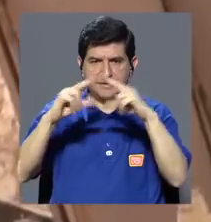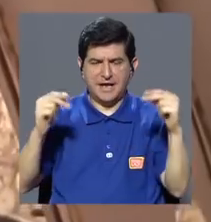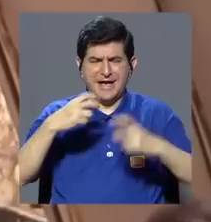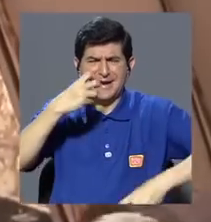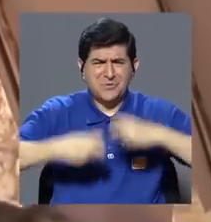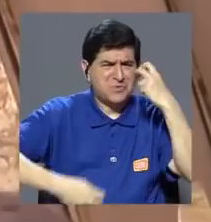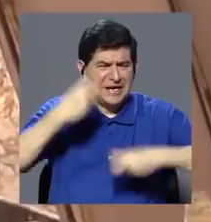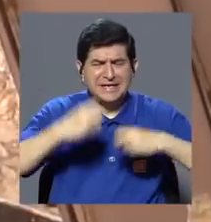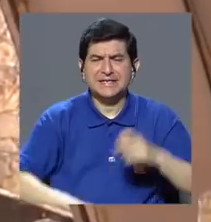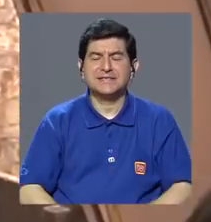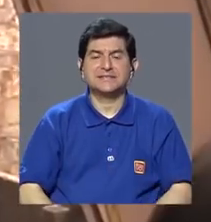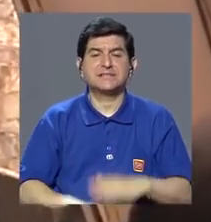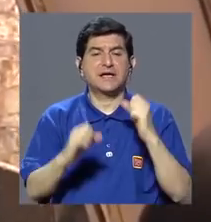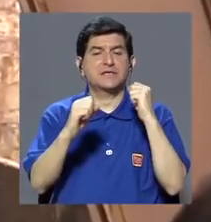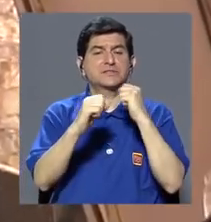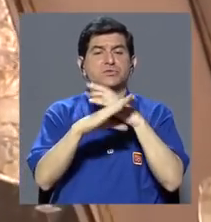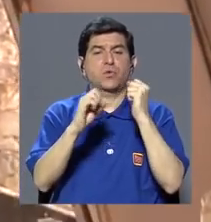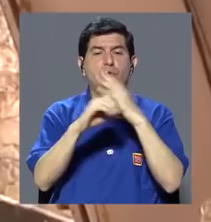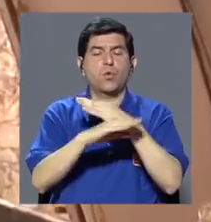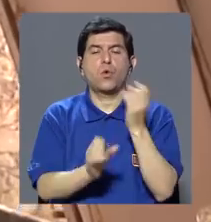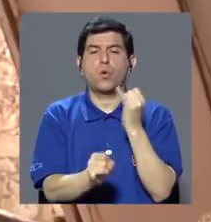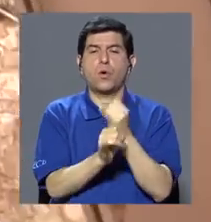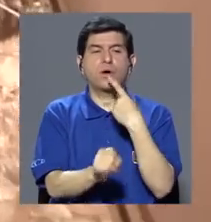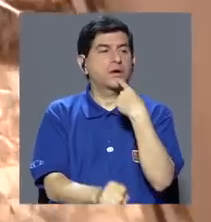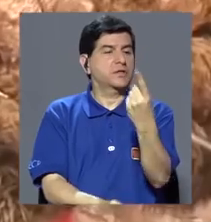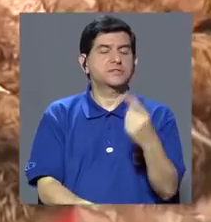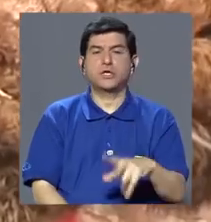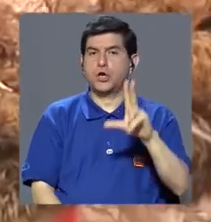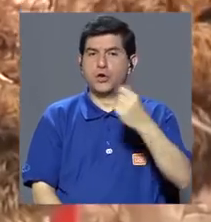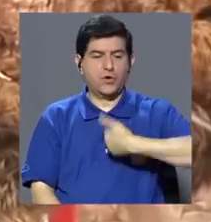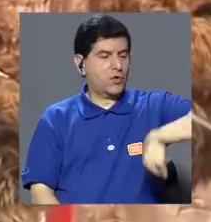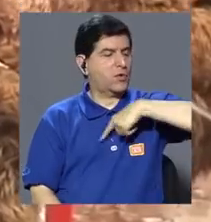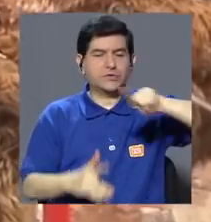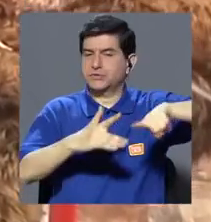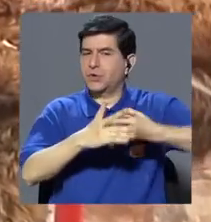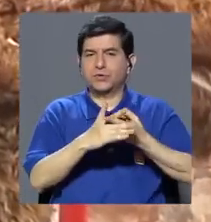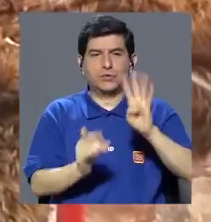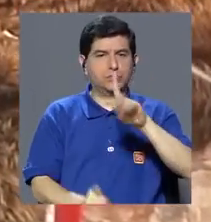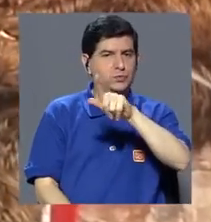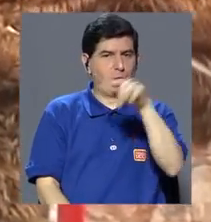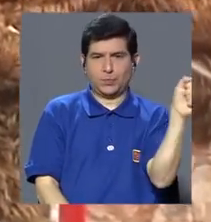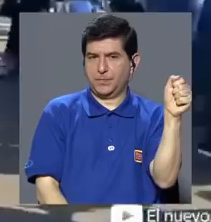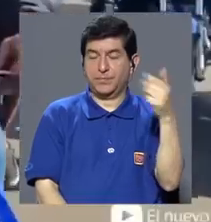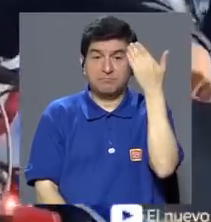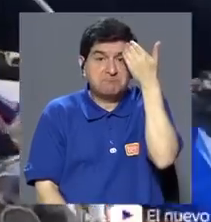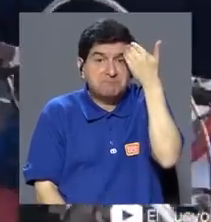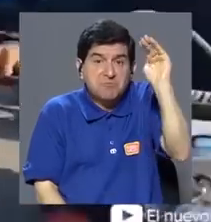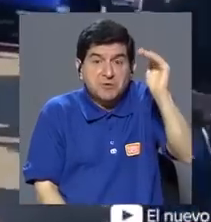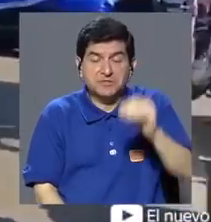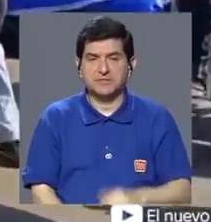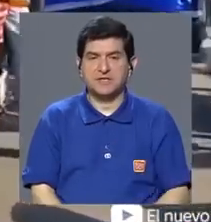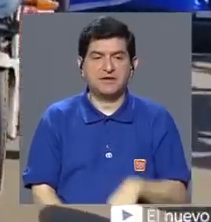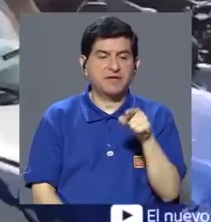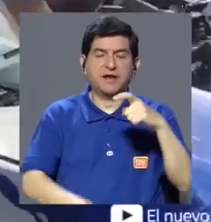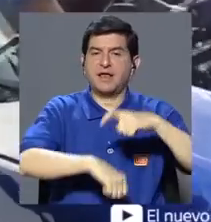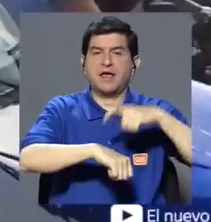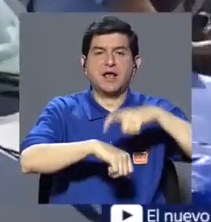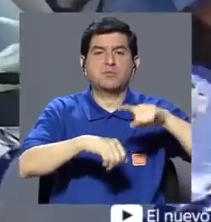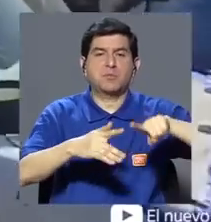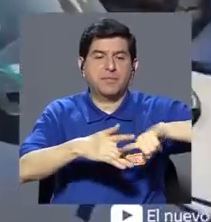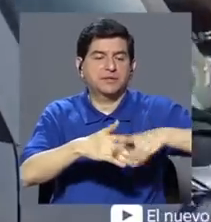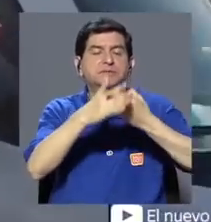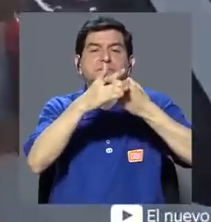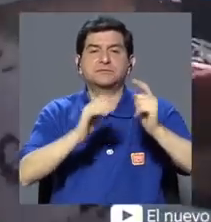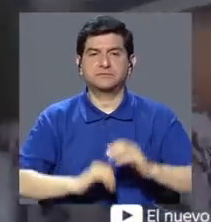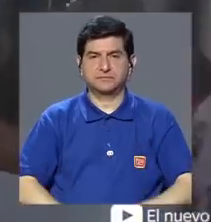nos mandaron un correo institucional donde decían que no íbamos a empezar el cuatrimestre y no sabíamos no sabían cuándo iban a abrir el cuatrimestre